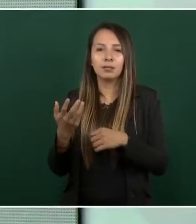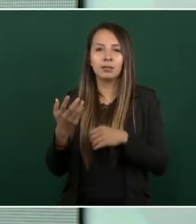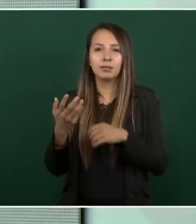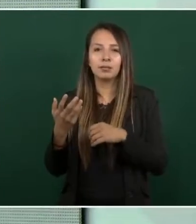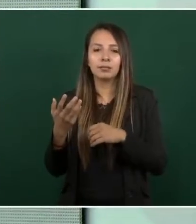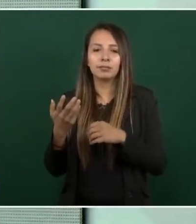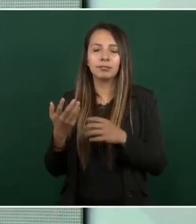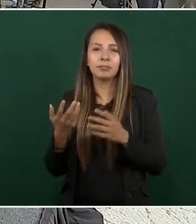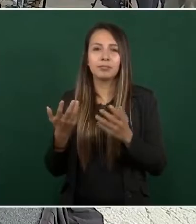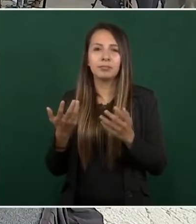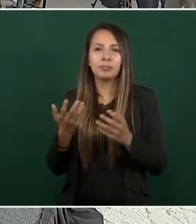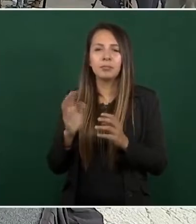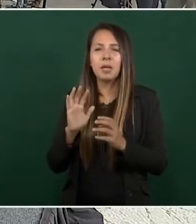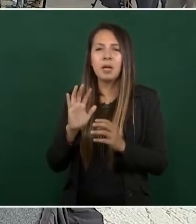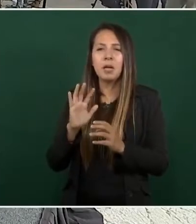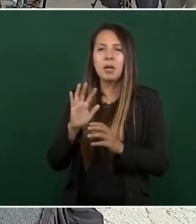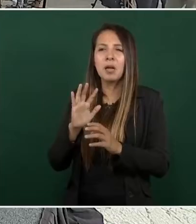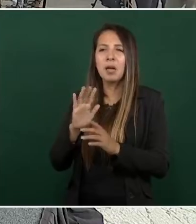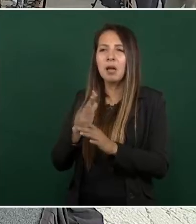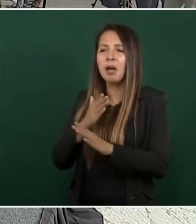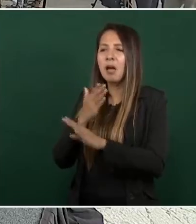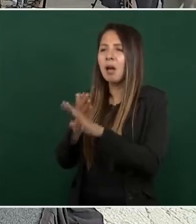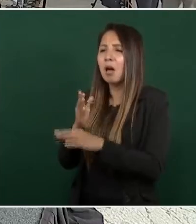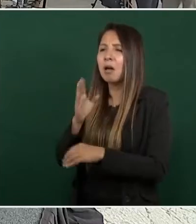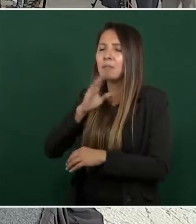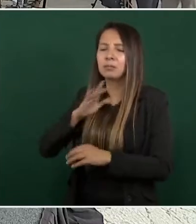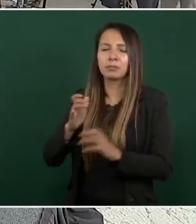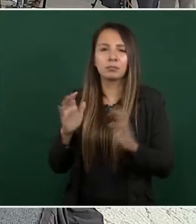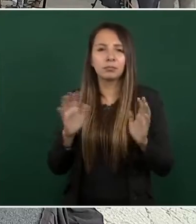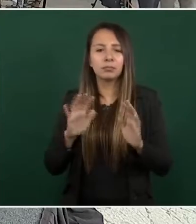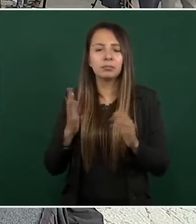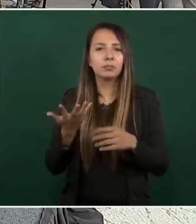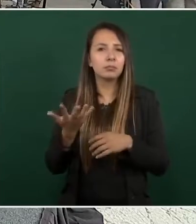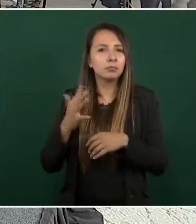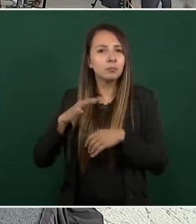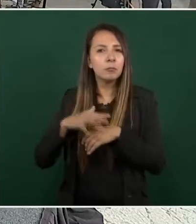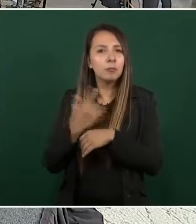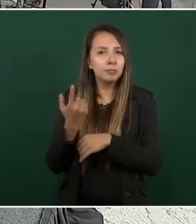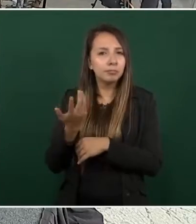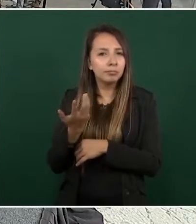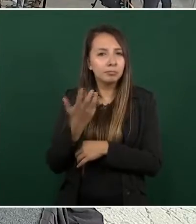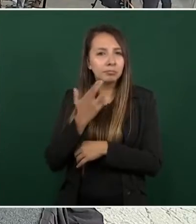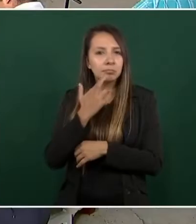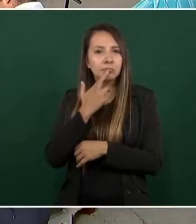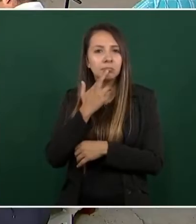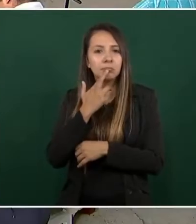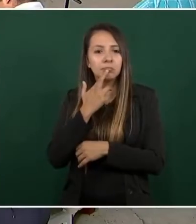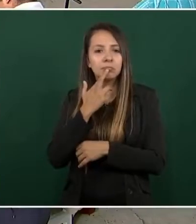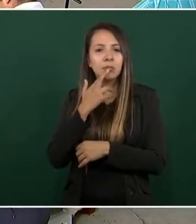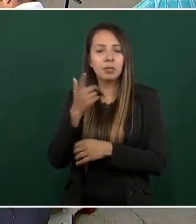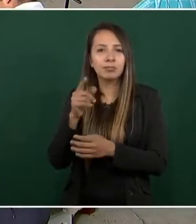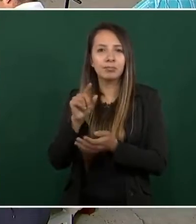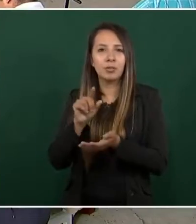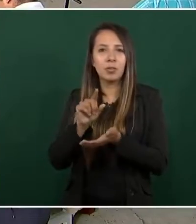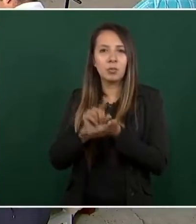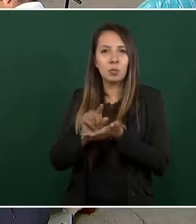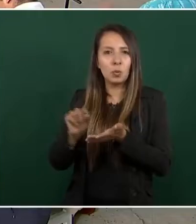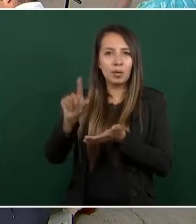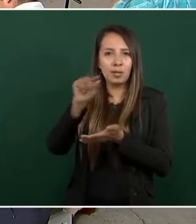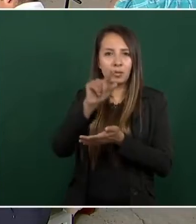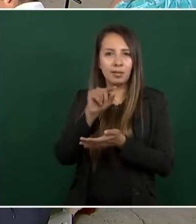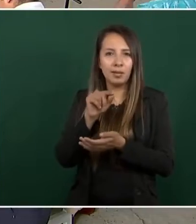y no de mala fe, ¿no? Pero, ¿por qué no pones el Twitter del presidente Fox?